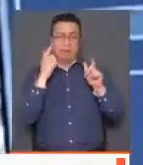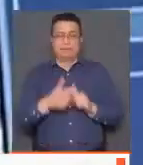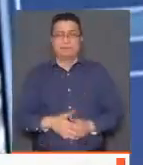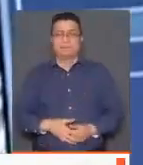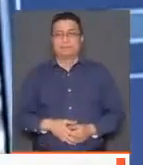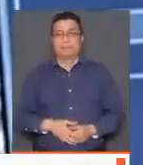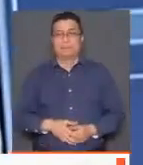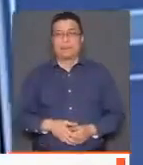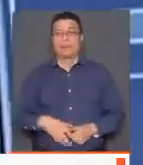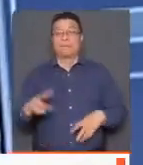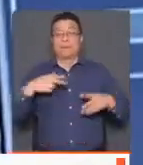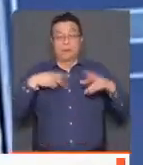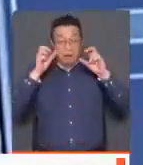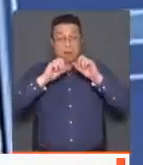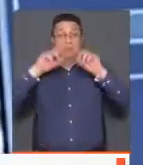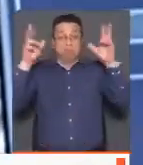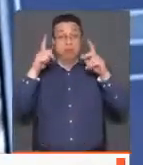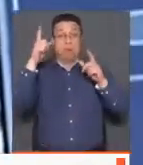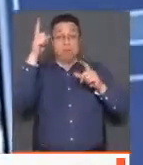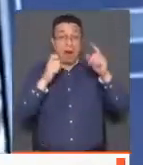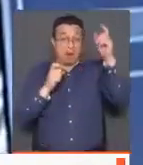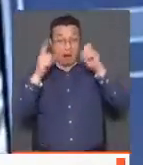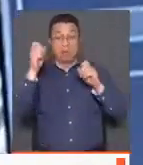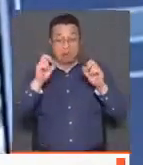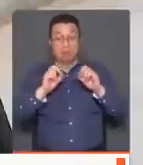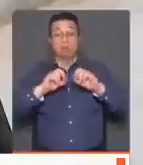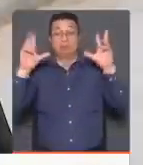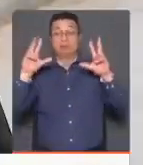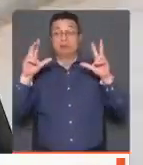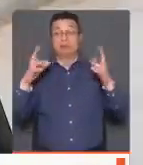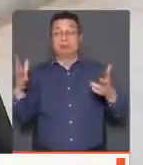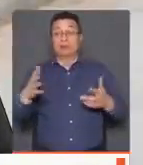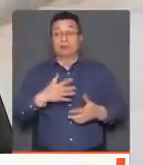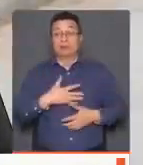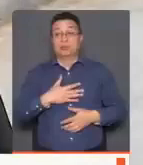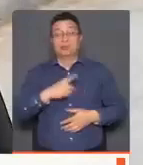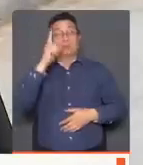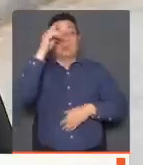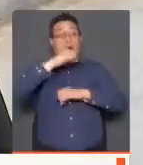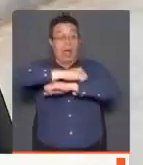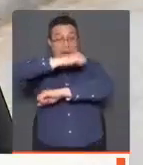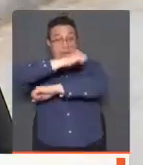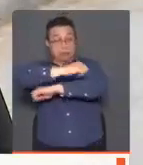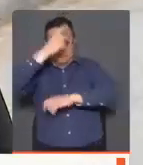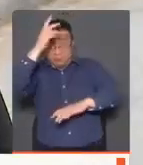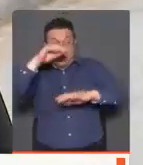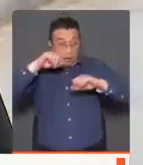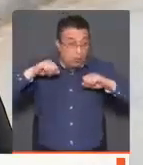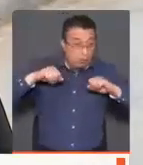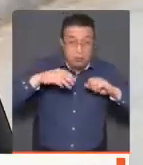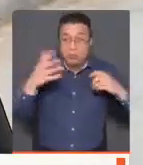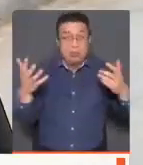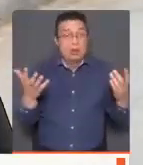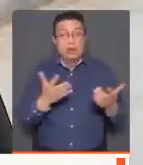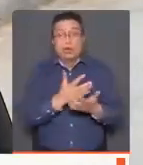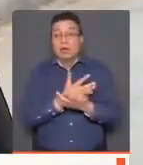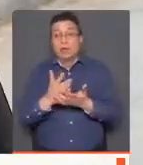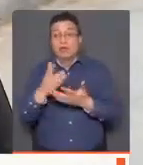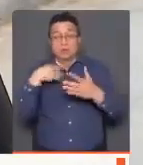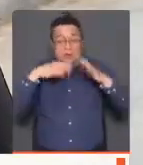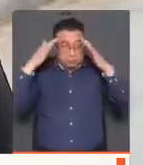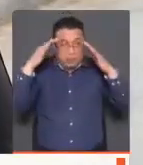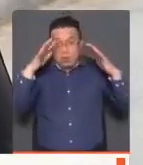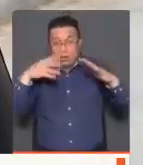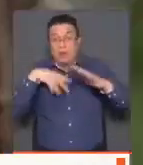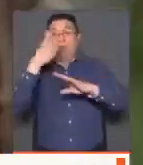Nos despertaron los balazos y salí. Bueno, yo miré de arriba un rato porque uno no sabe de dónde vienen los balazos para poder cubrirse y de ahí después